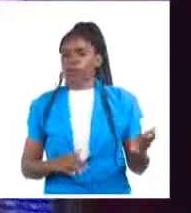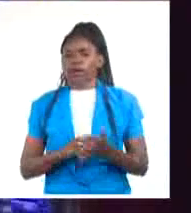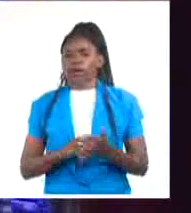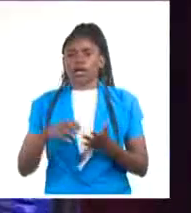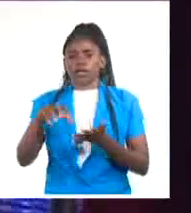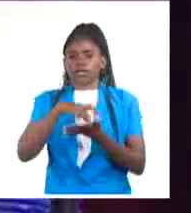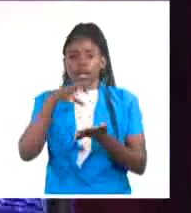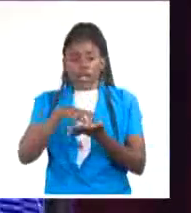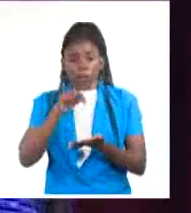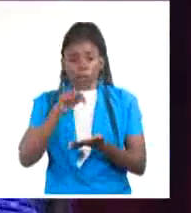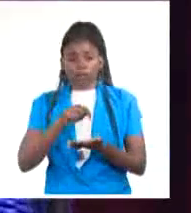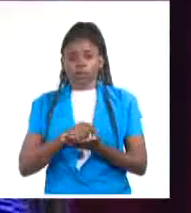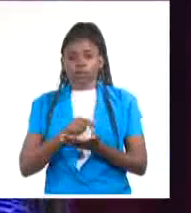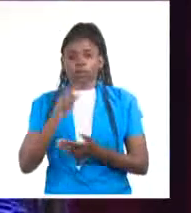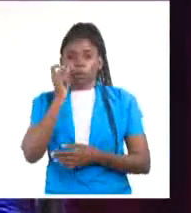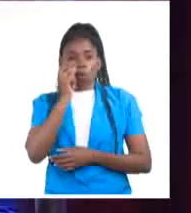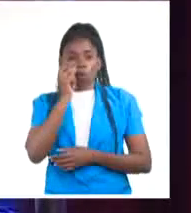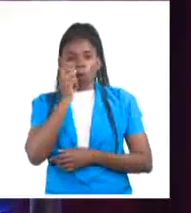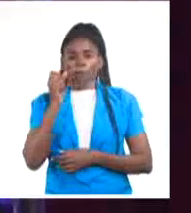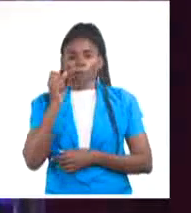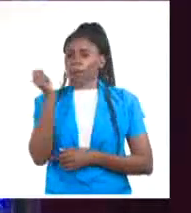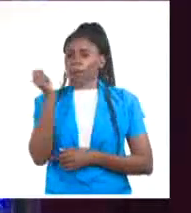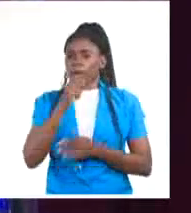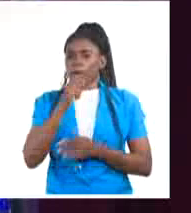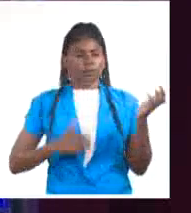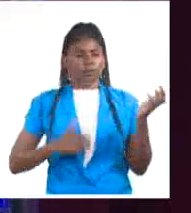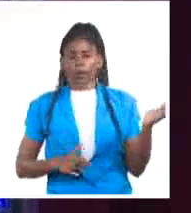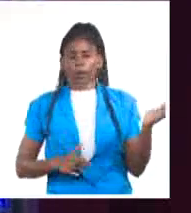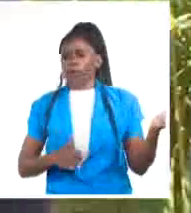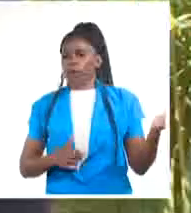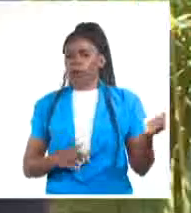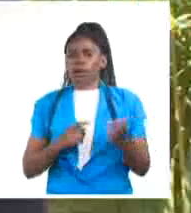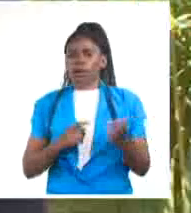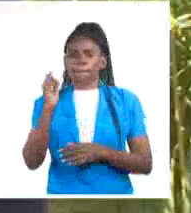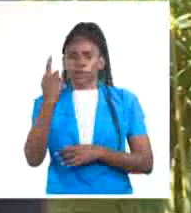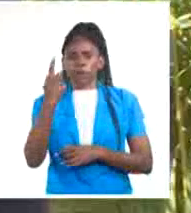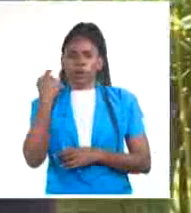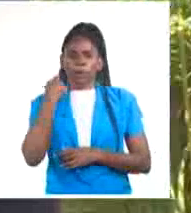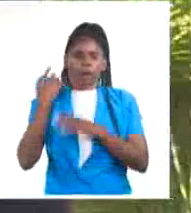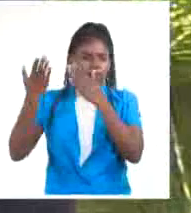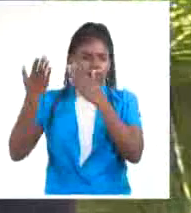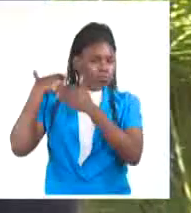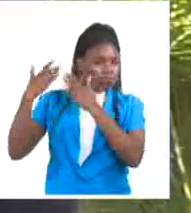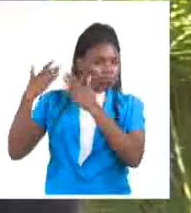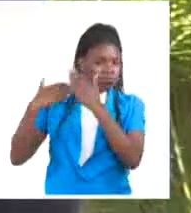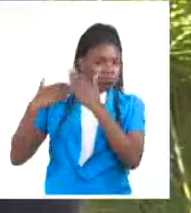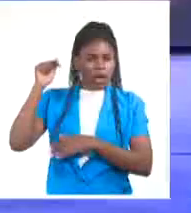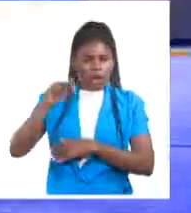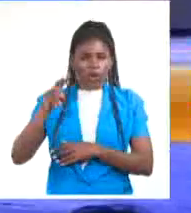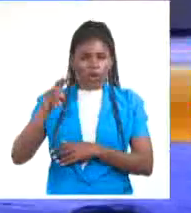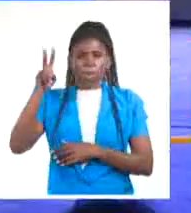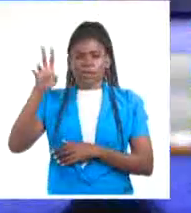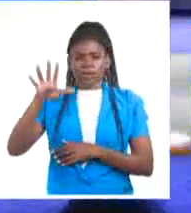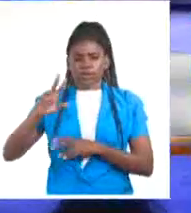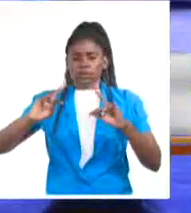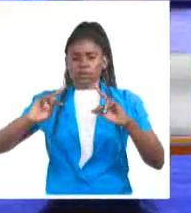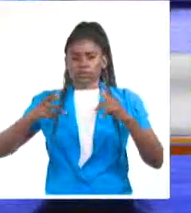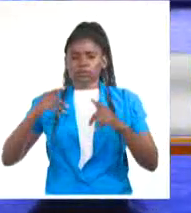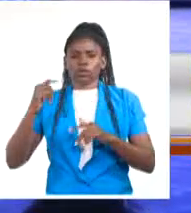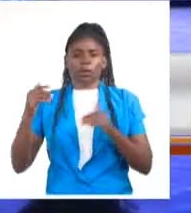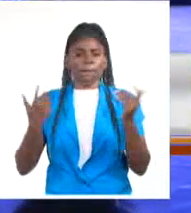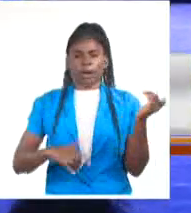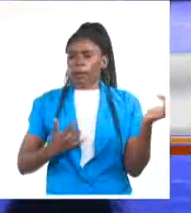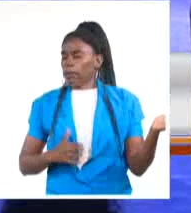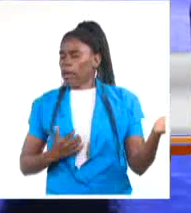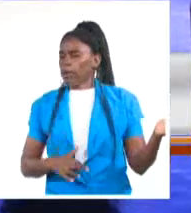Pedrito Martínez ofrecerá su primer concierto en Cuba en 25 años. Esto es un sueño hecho realidad. Llevaba muchísimos